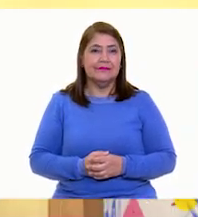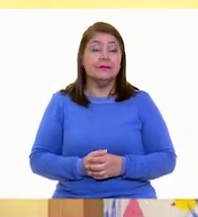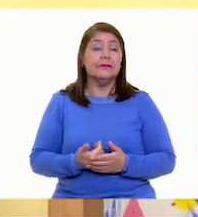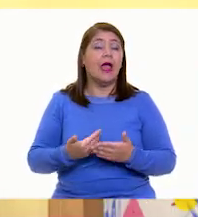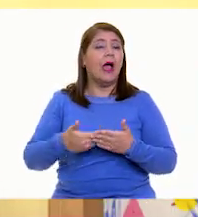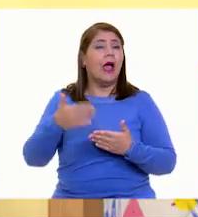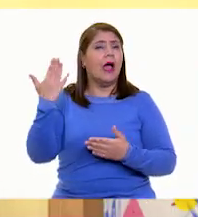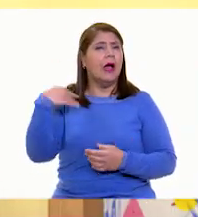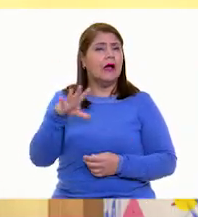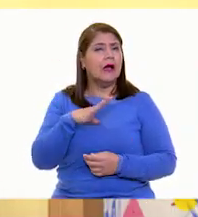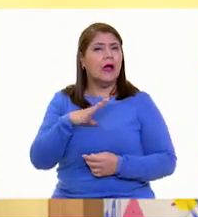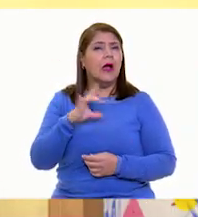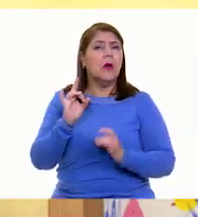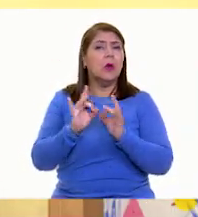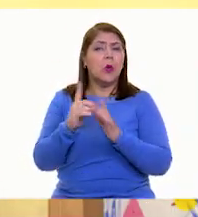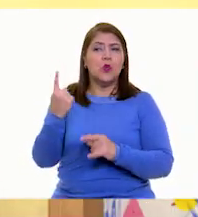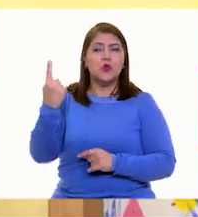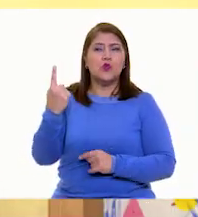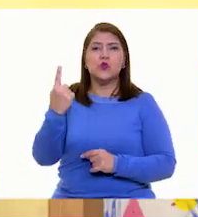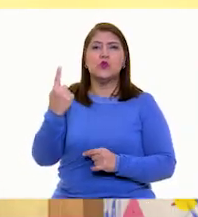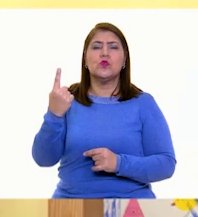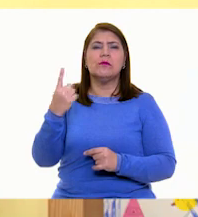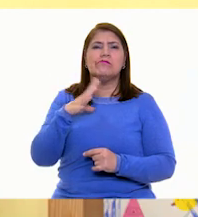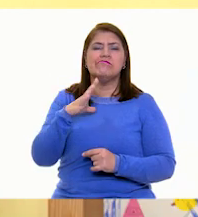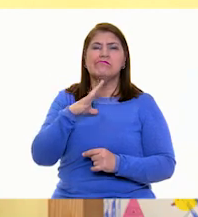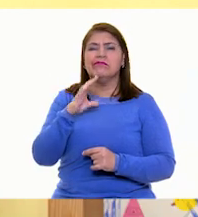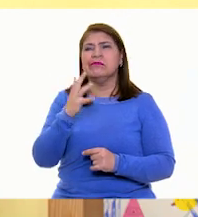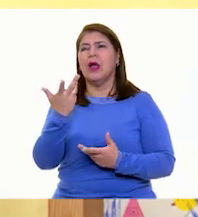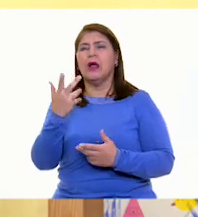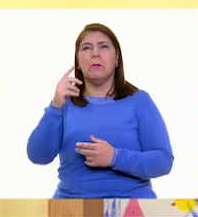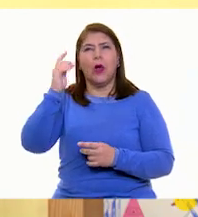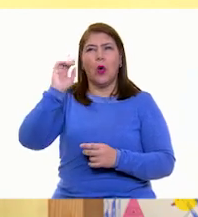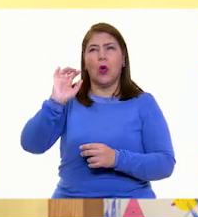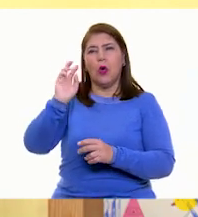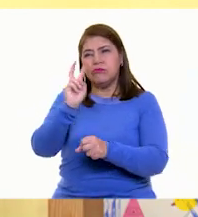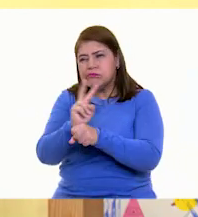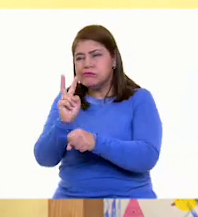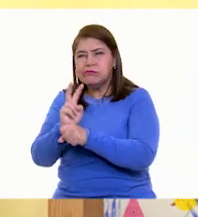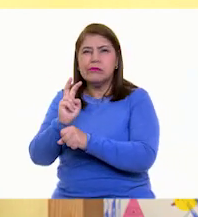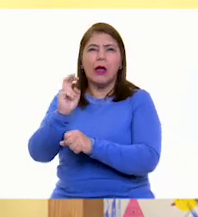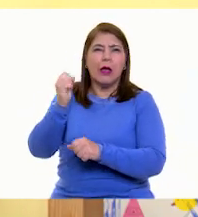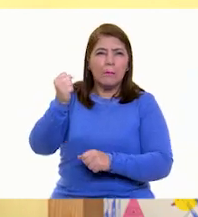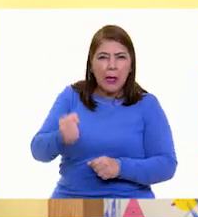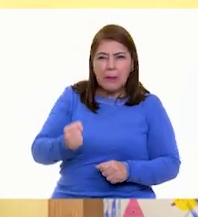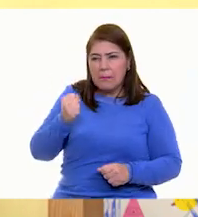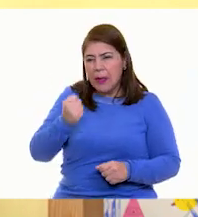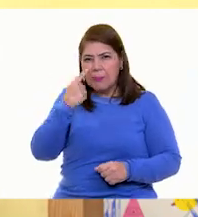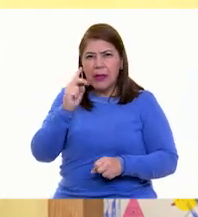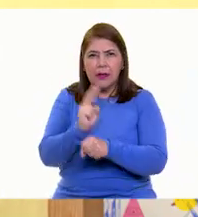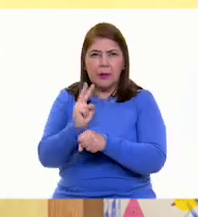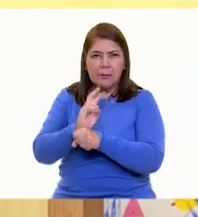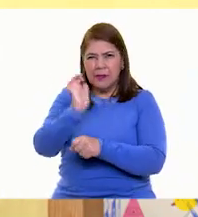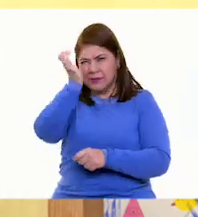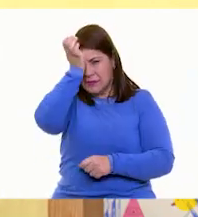Había una vez un pastor que se aburría mucho cuidando ovejas.